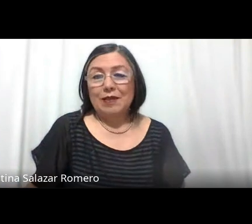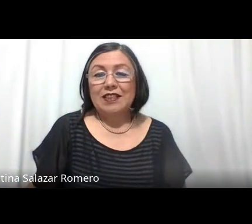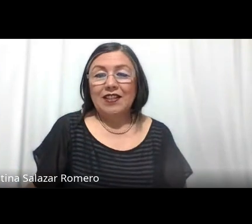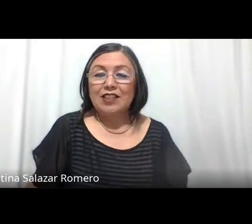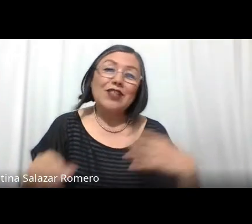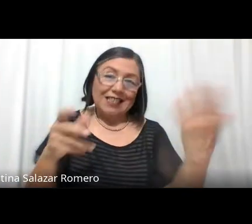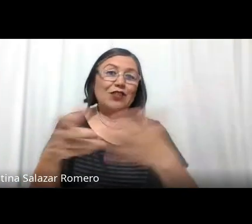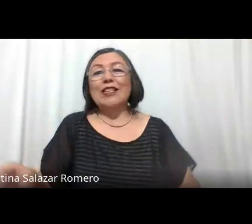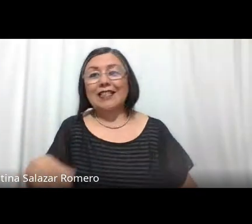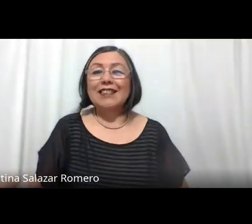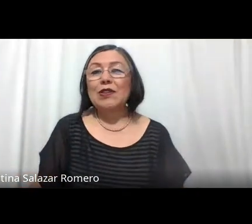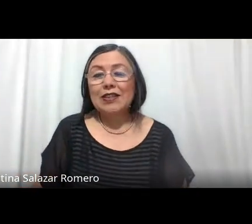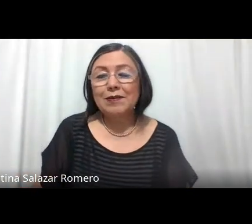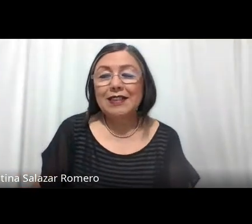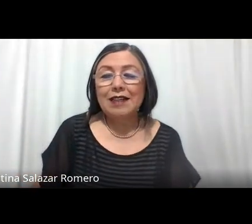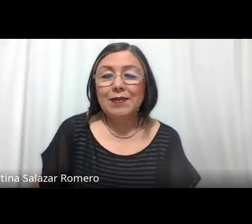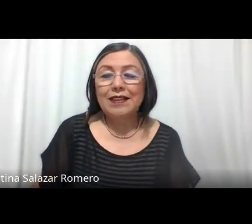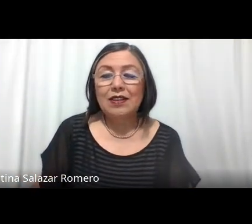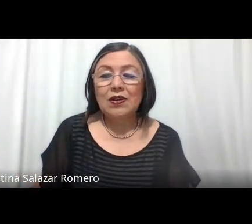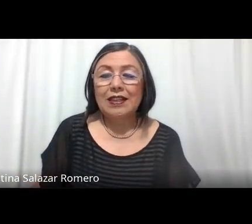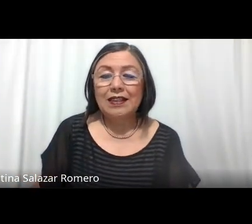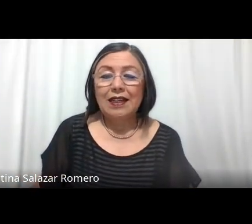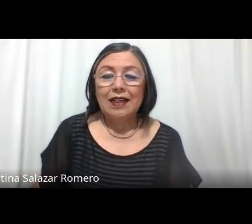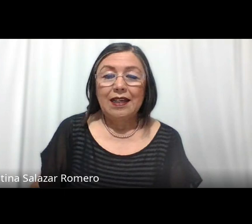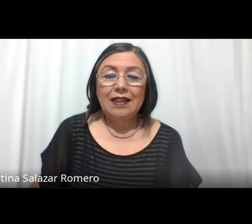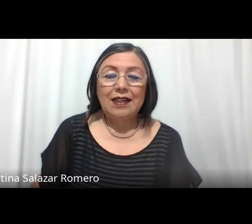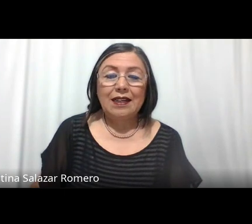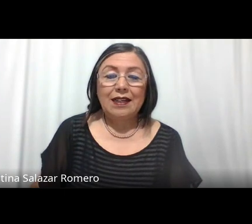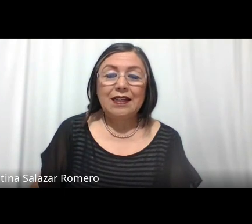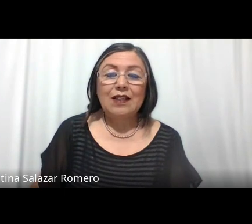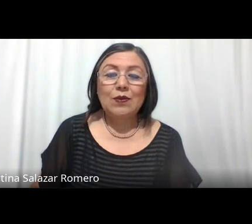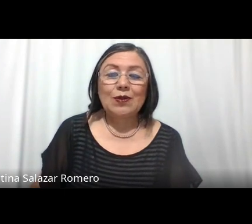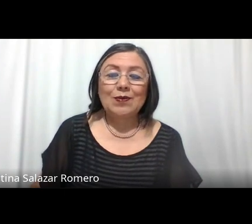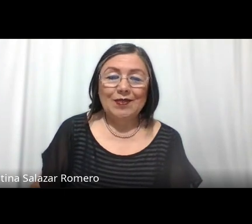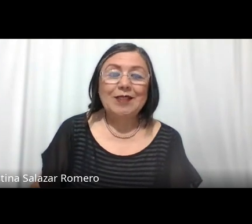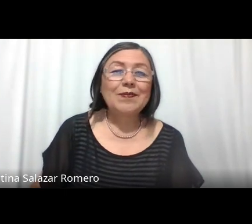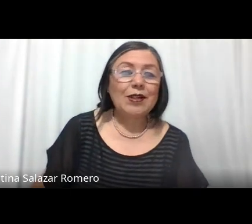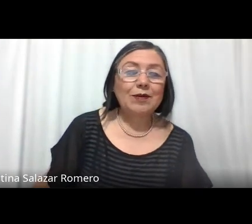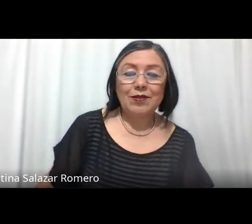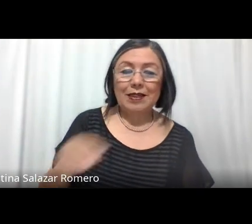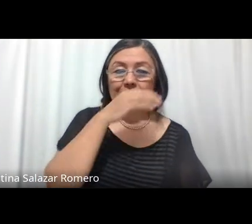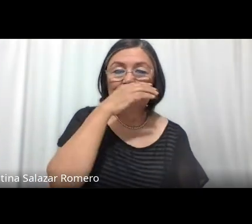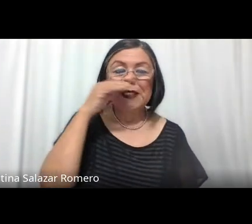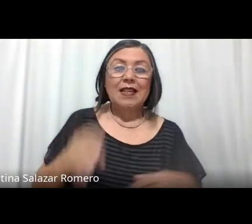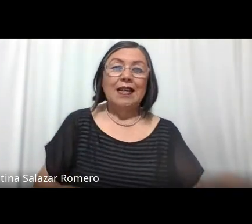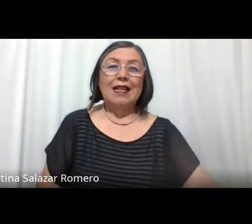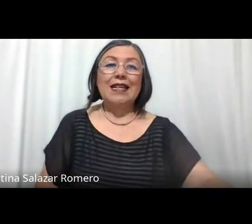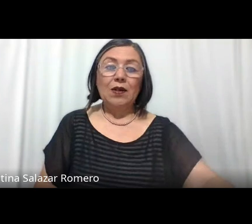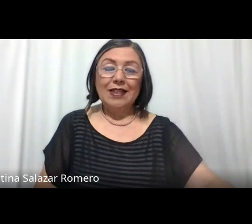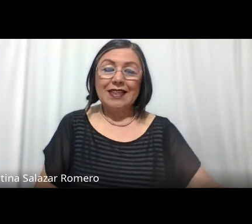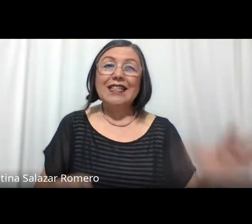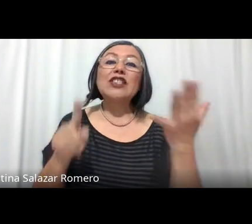sus especificaciones. Y eso es lo interesante que ustedes van a ir aprendiendo en el curso. ¿Sí? Bueno, muy bien. Entonces,